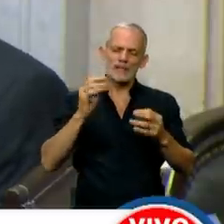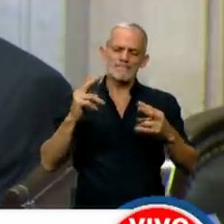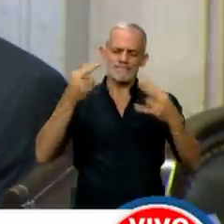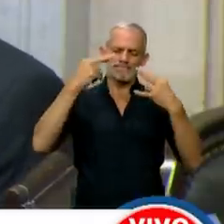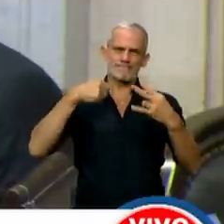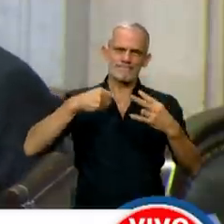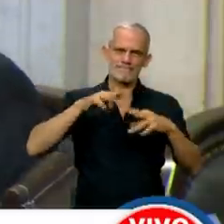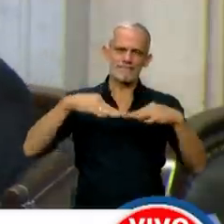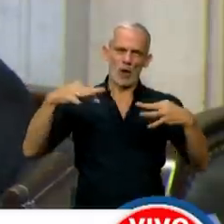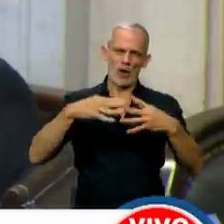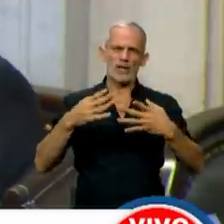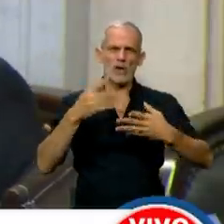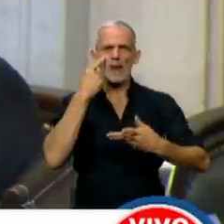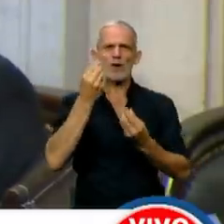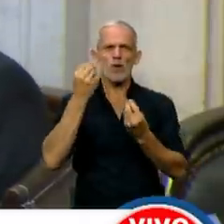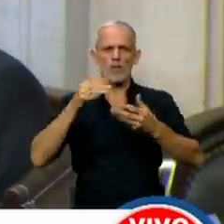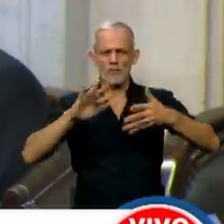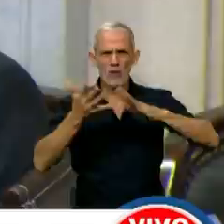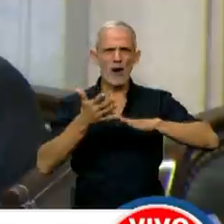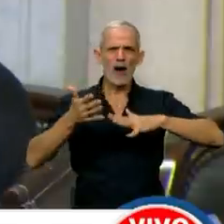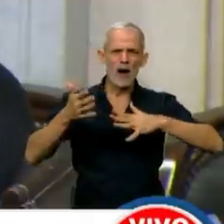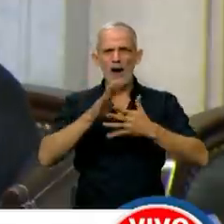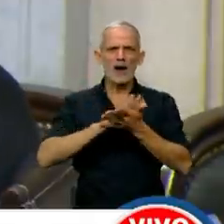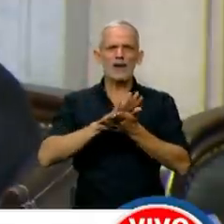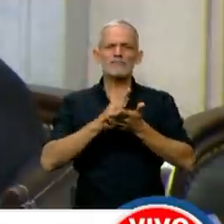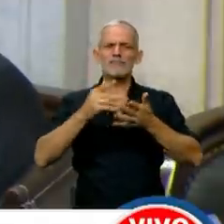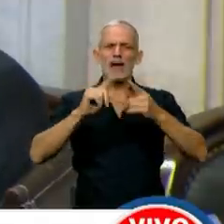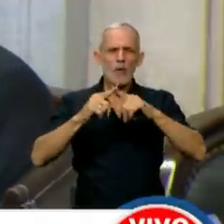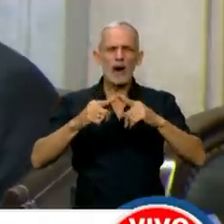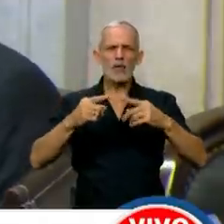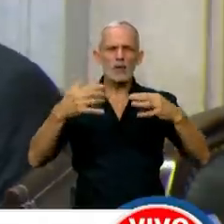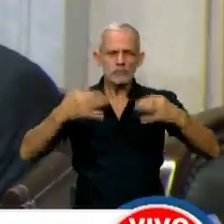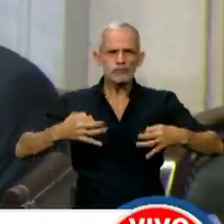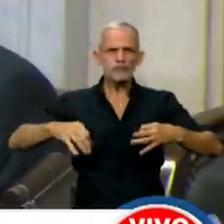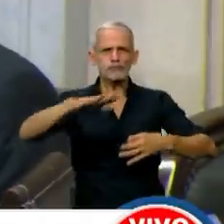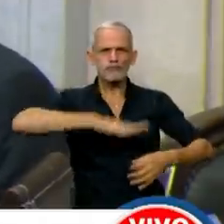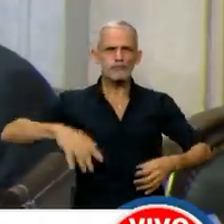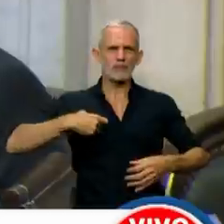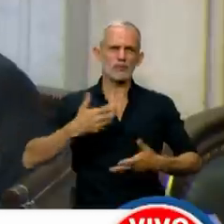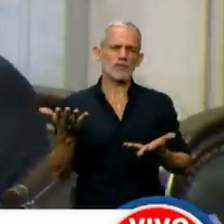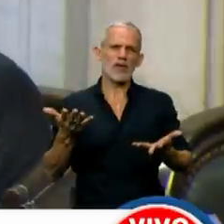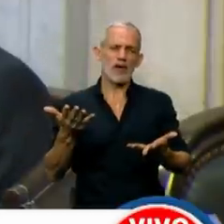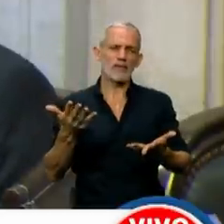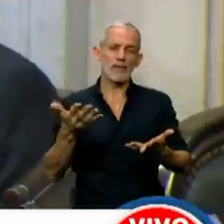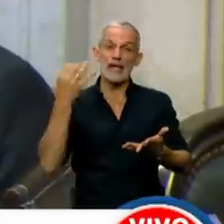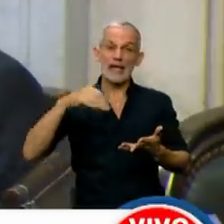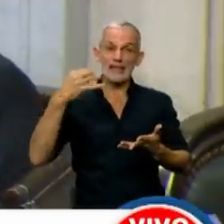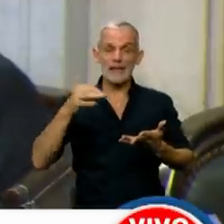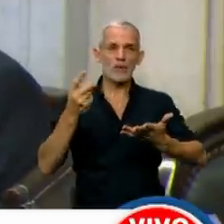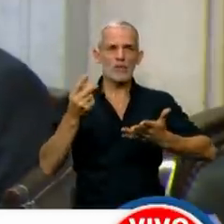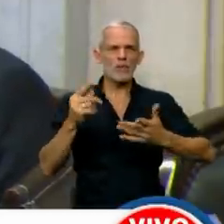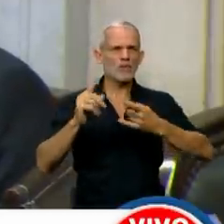si no marca un camino hacia un pacto social de coexistencia si no encamina una